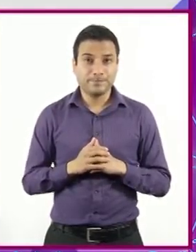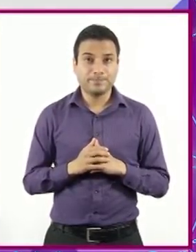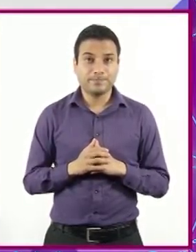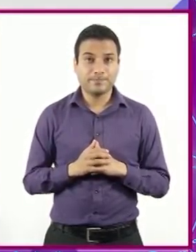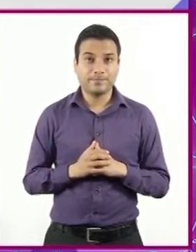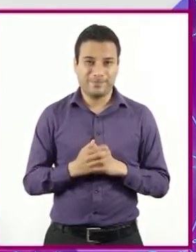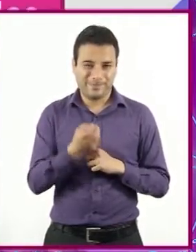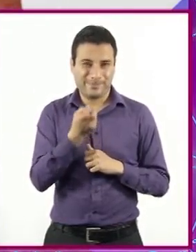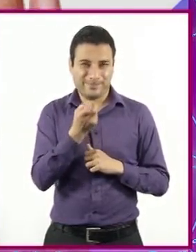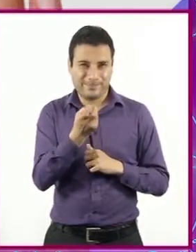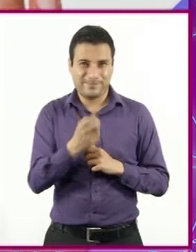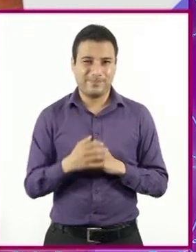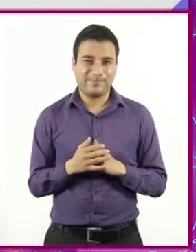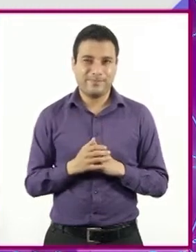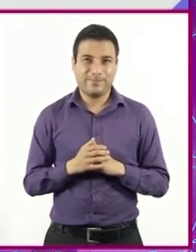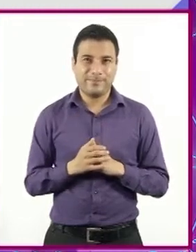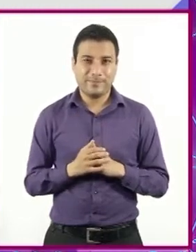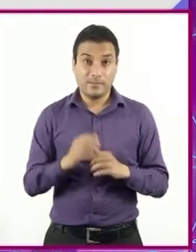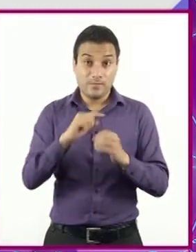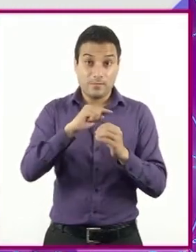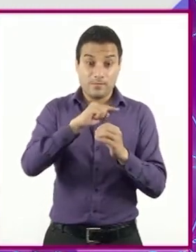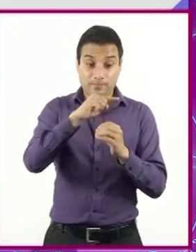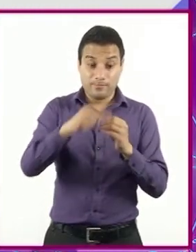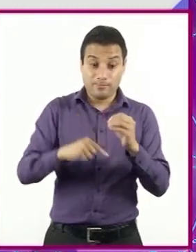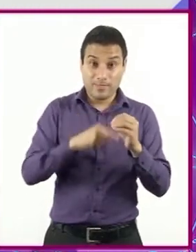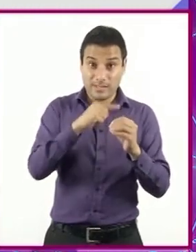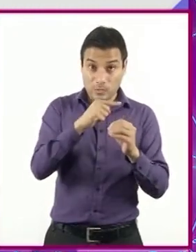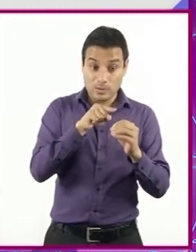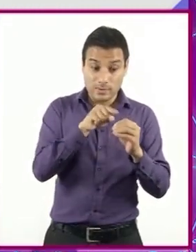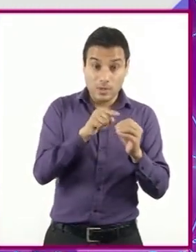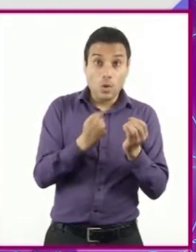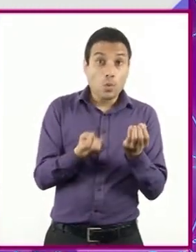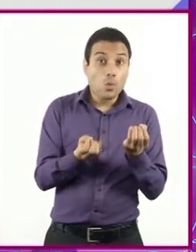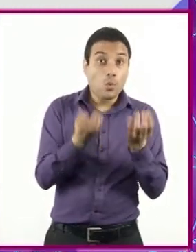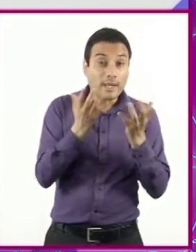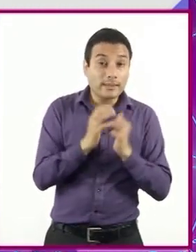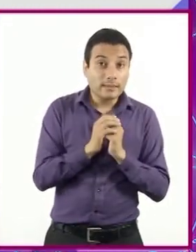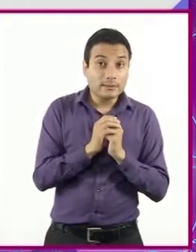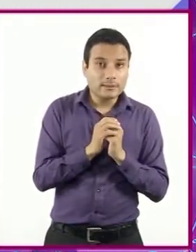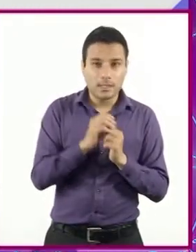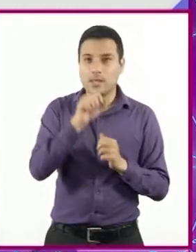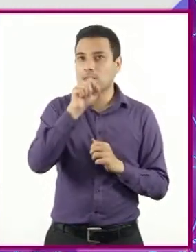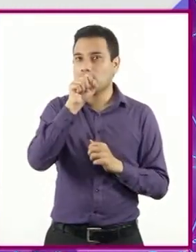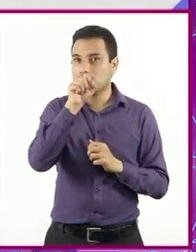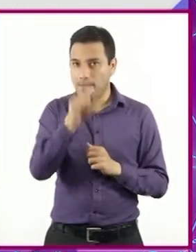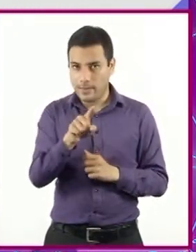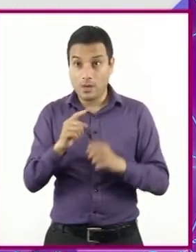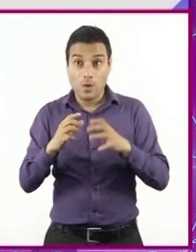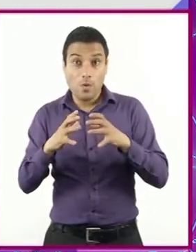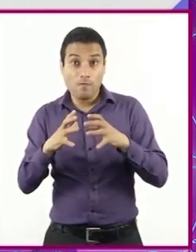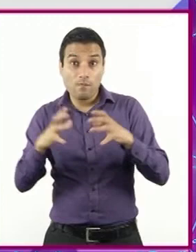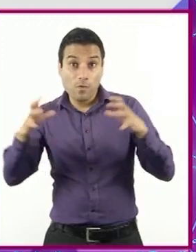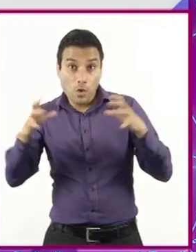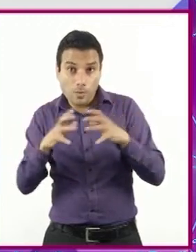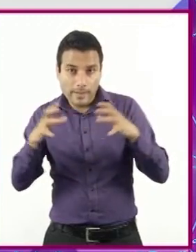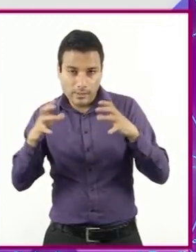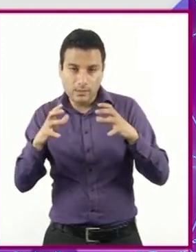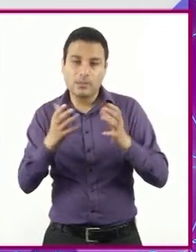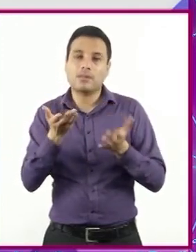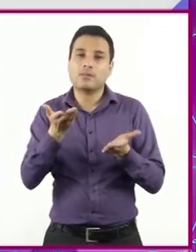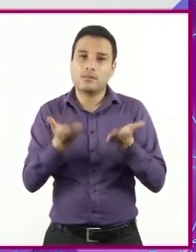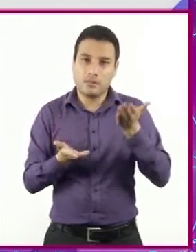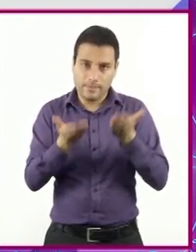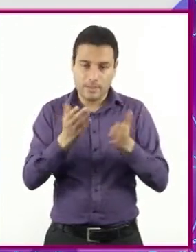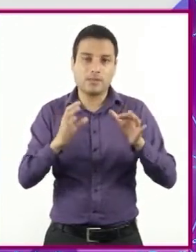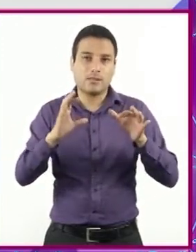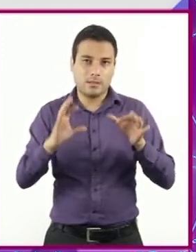sencilla que se forma entre un número de partículas también se podría extender a los volúmenes que ocupan los gases, que aquí